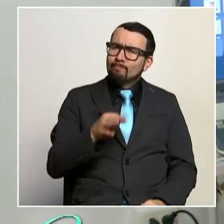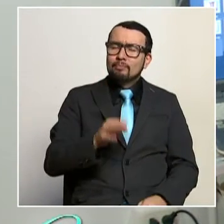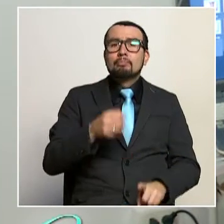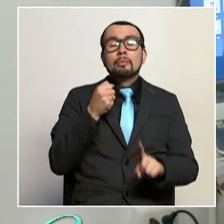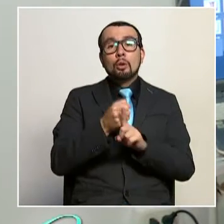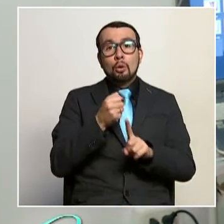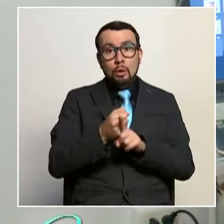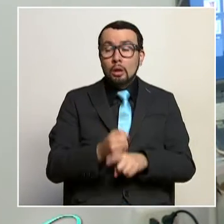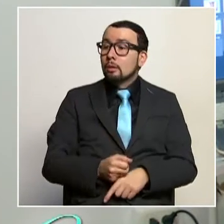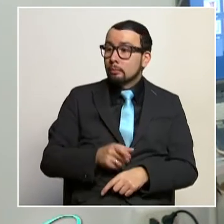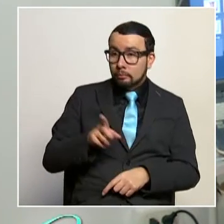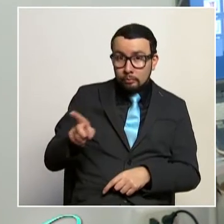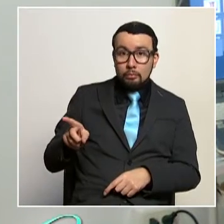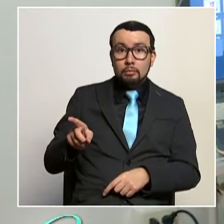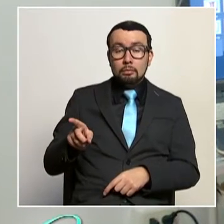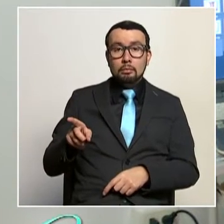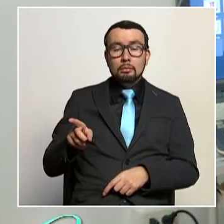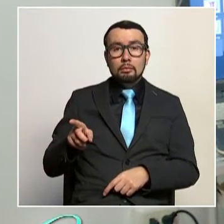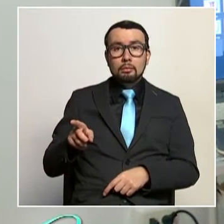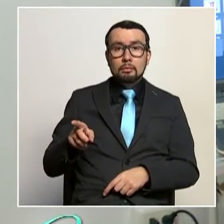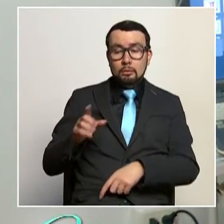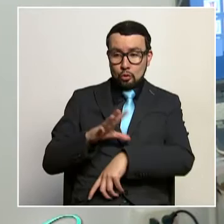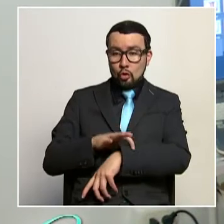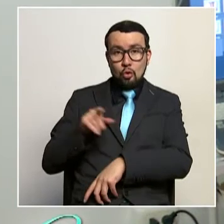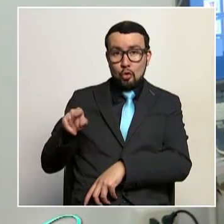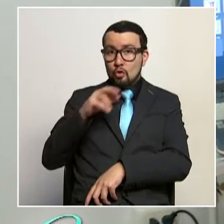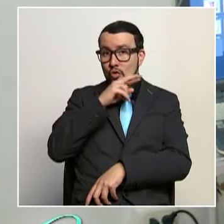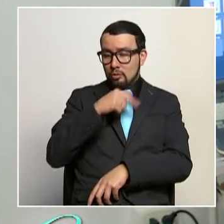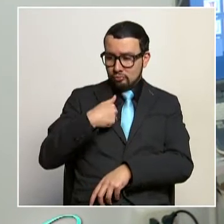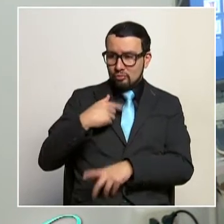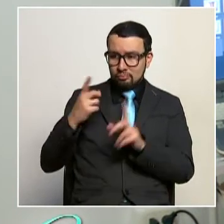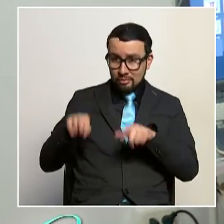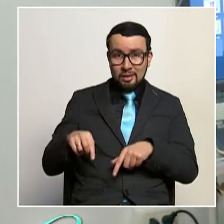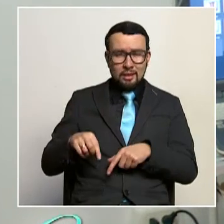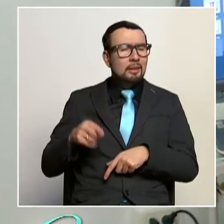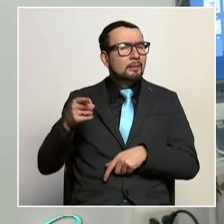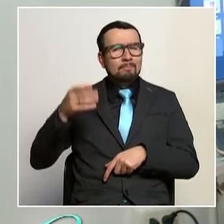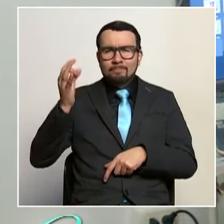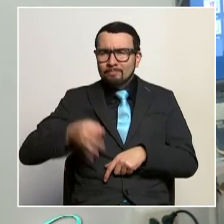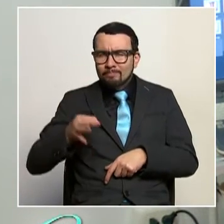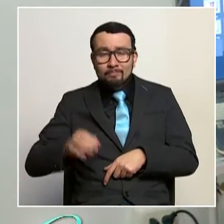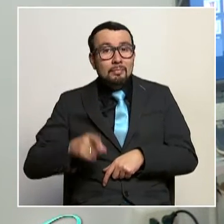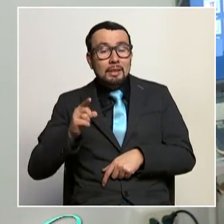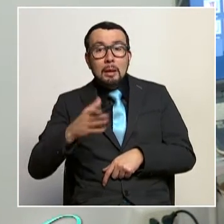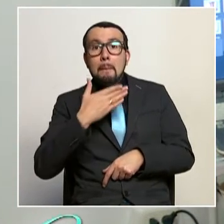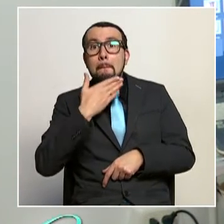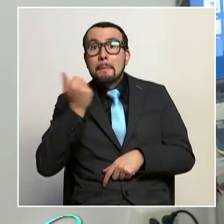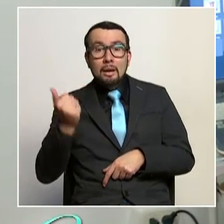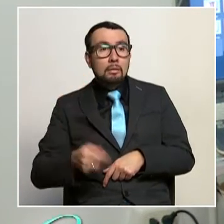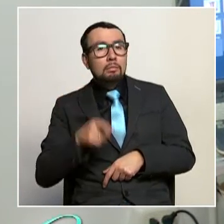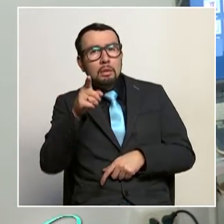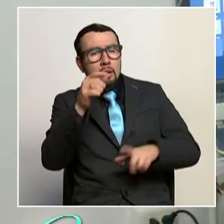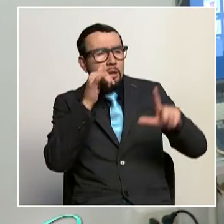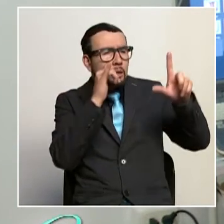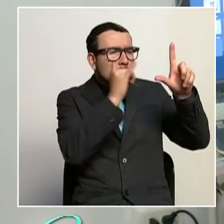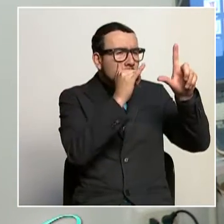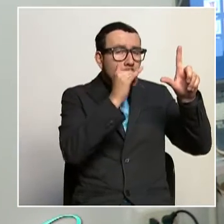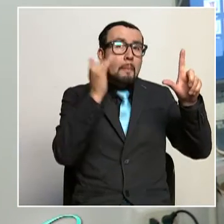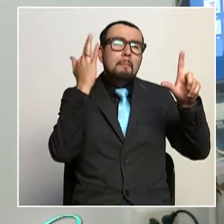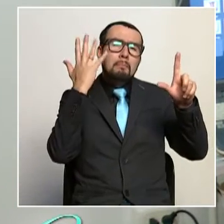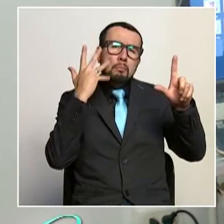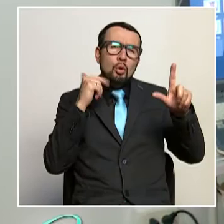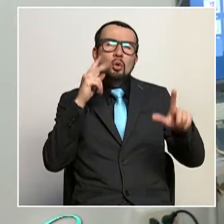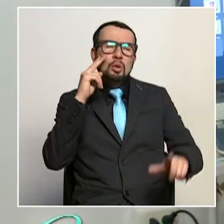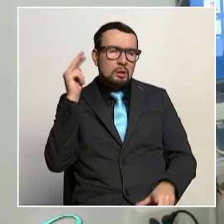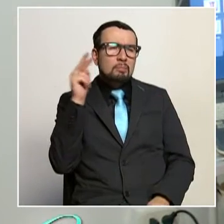tanto el doctor Rojas como yo, de que es mucho mejor para las pacientes, y lo estamos viendo todos los días, porque vemos